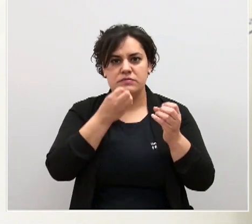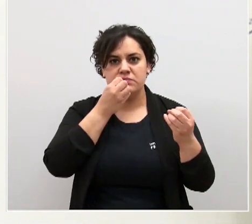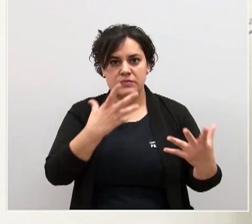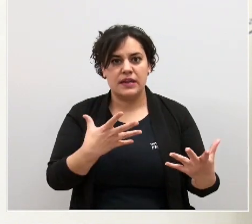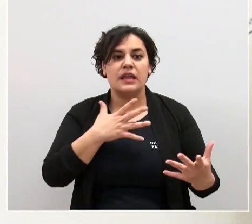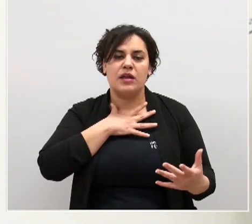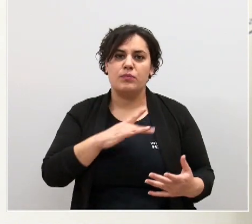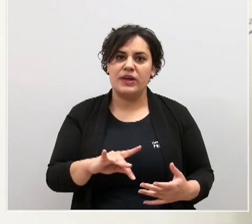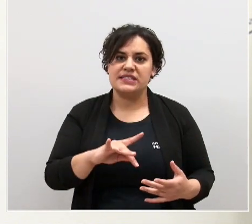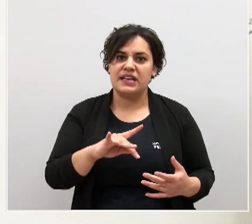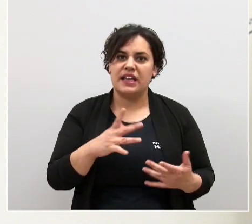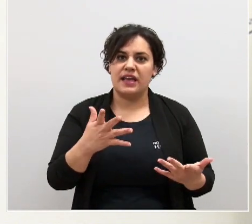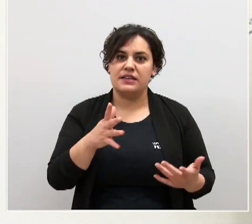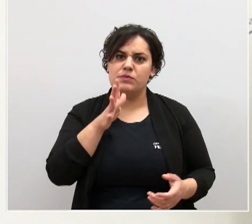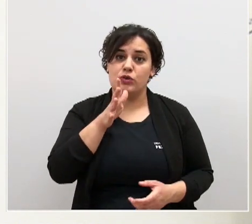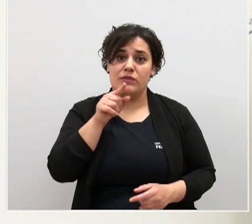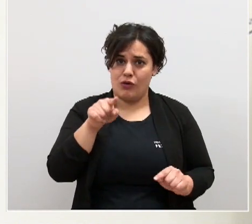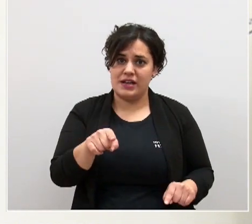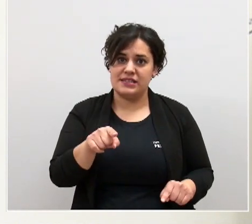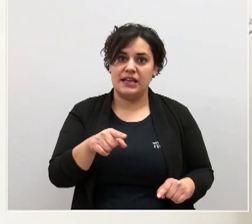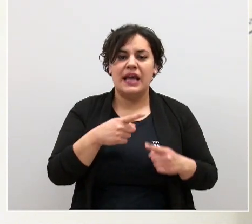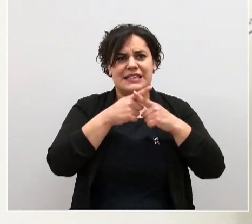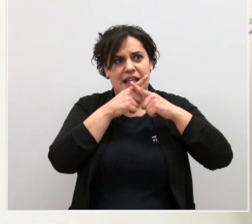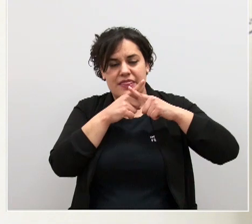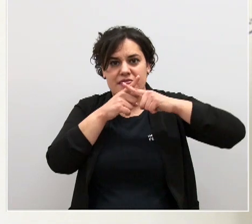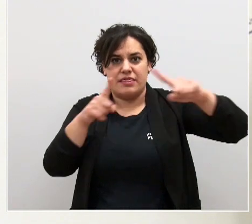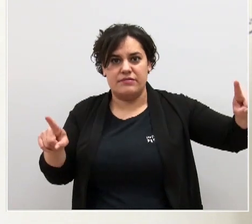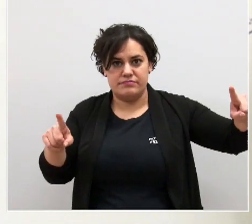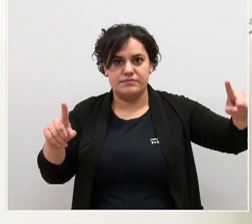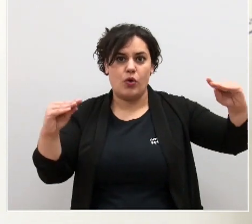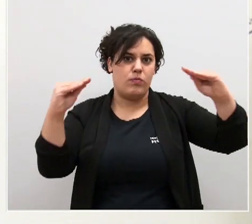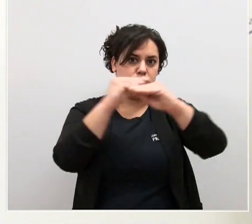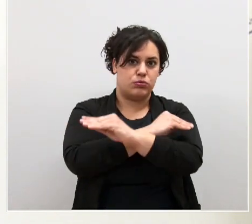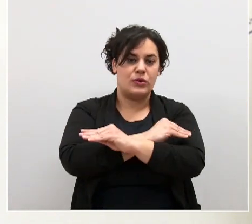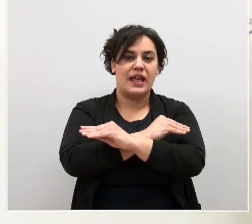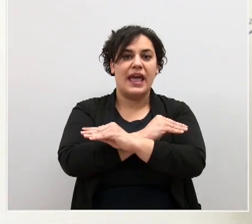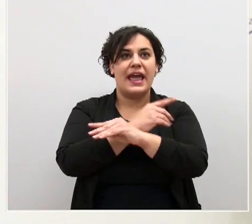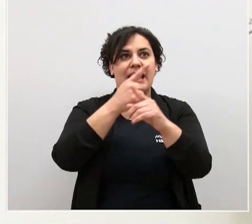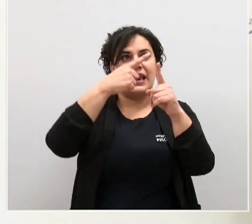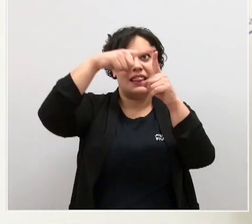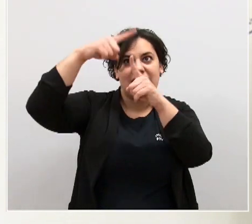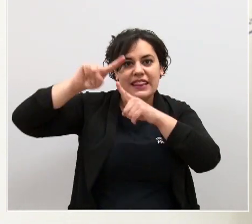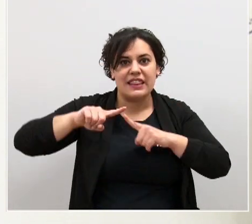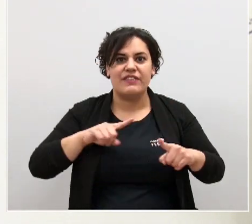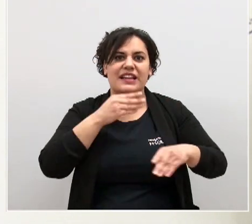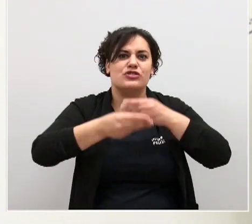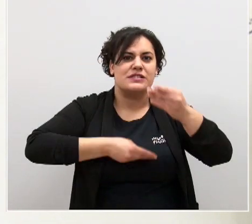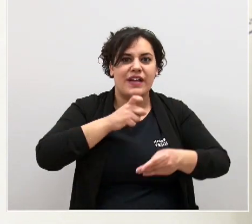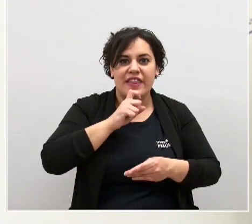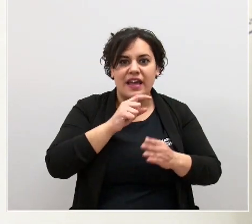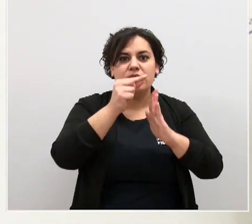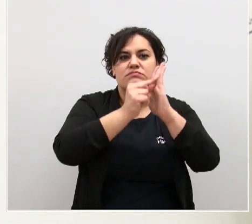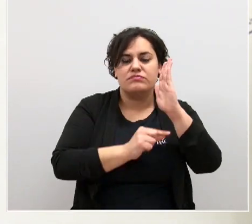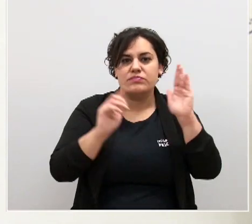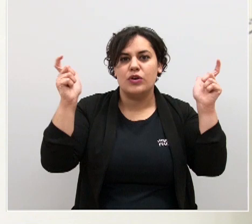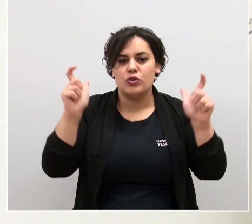sean por ese motivo. Todavía no hay mucha disparidad en cómo se va a hacer el desescalado porque ahora mismo está el tema a nivel técnico y de hecho la primera reunión del